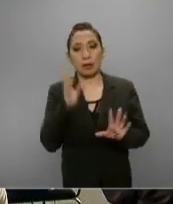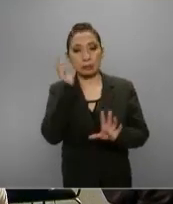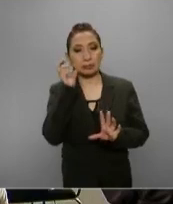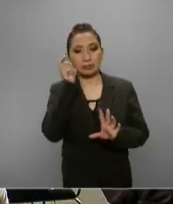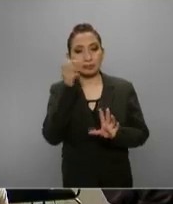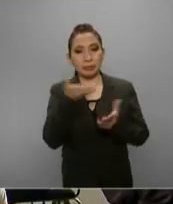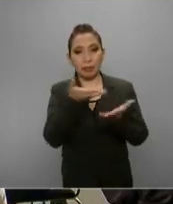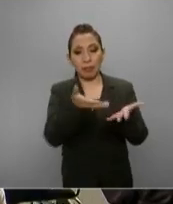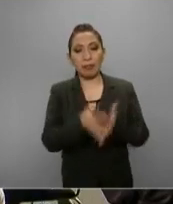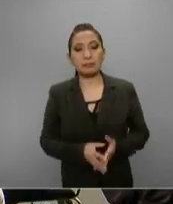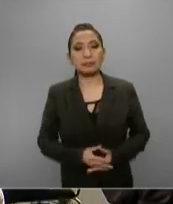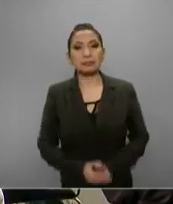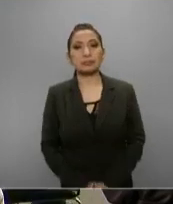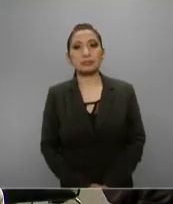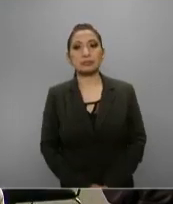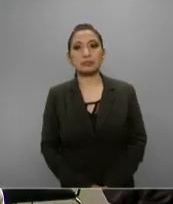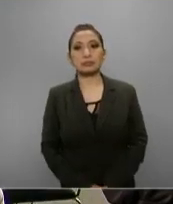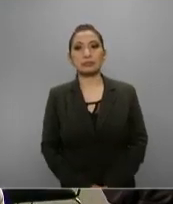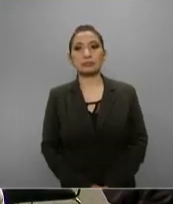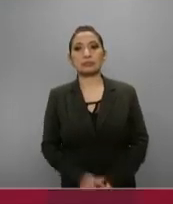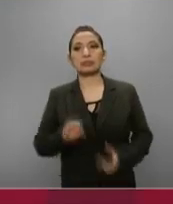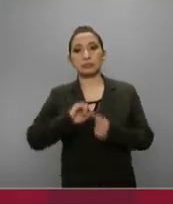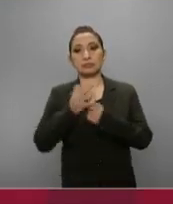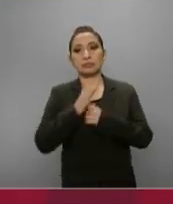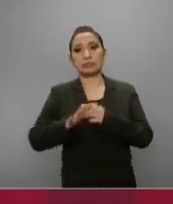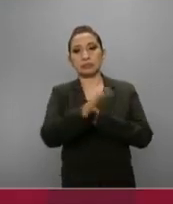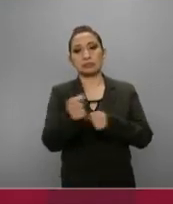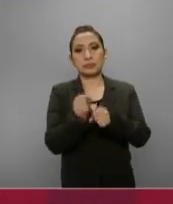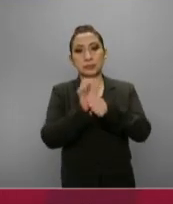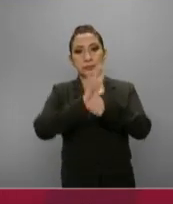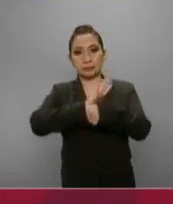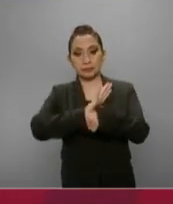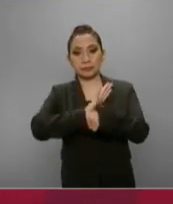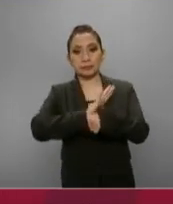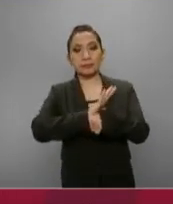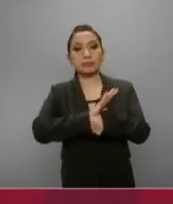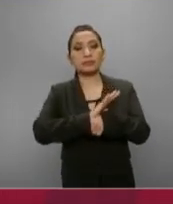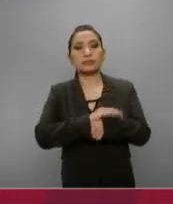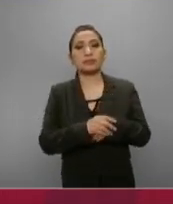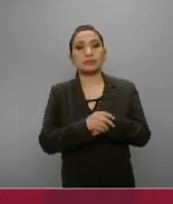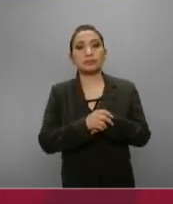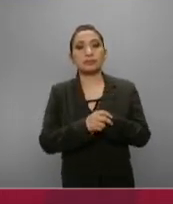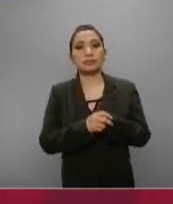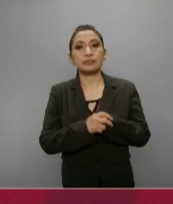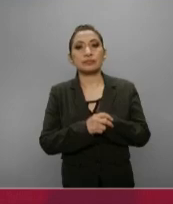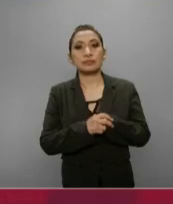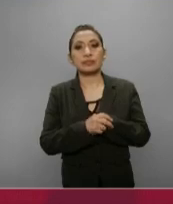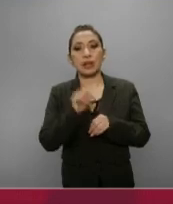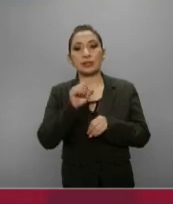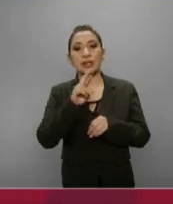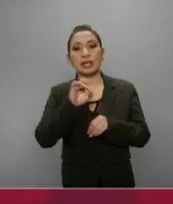Vamos a escucharlo directamente. Situación del coronavirus,